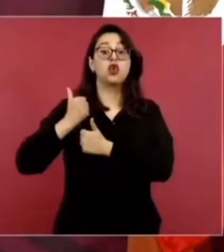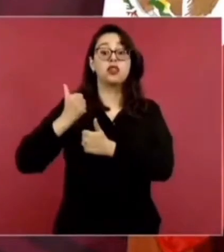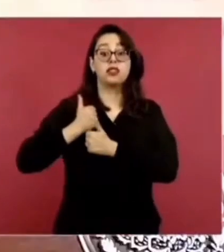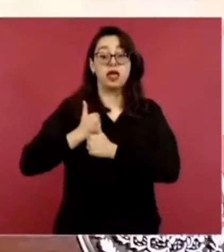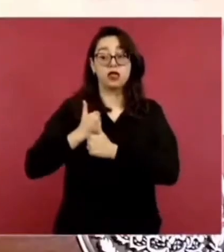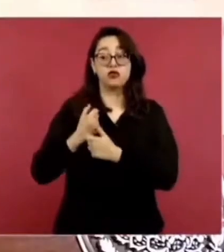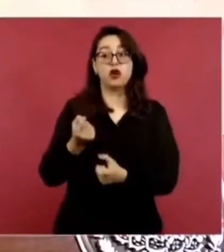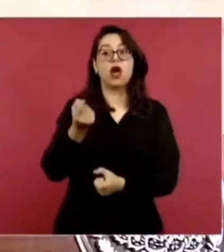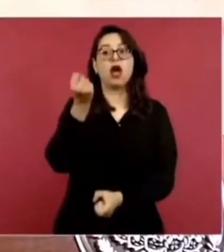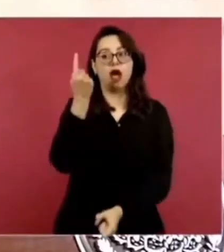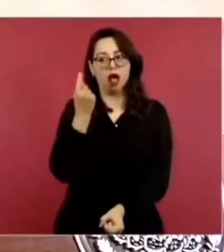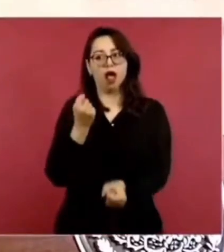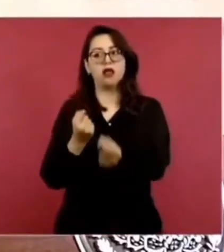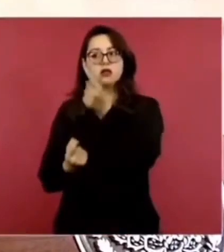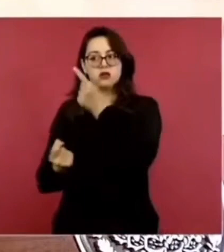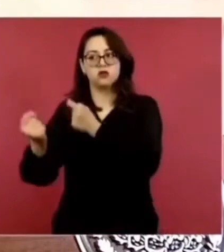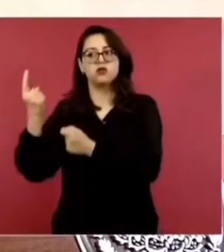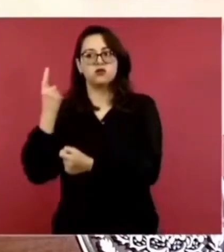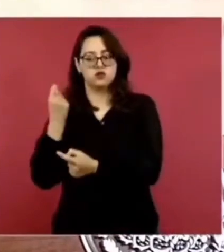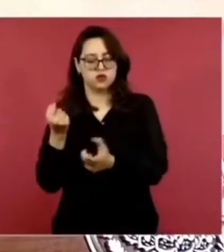o no actuaron